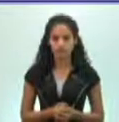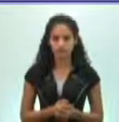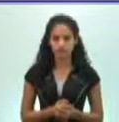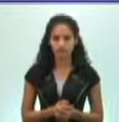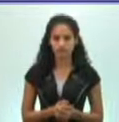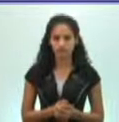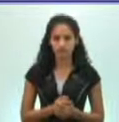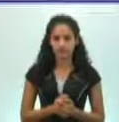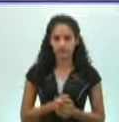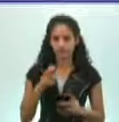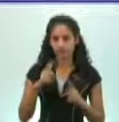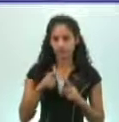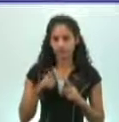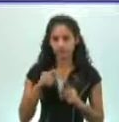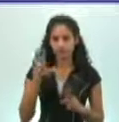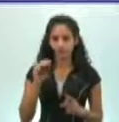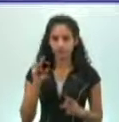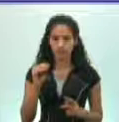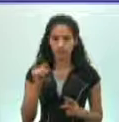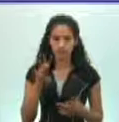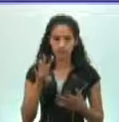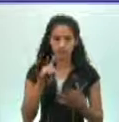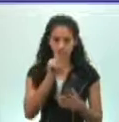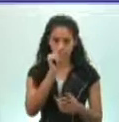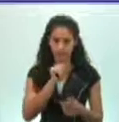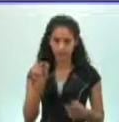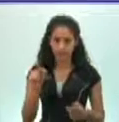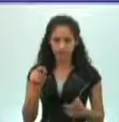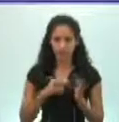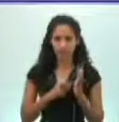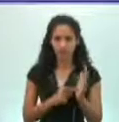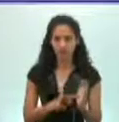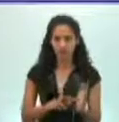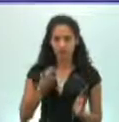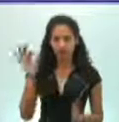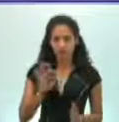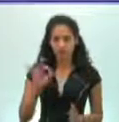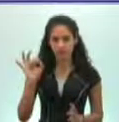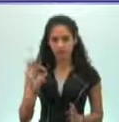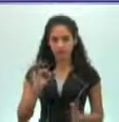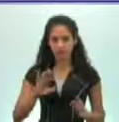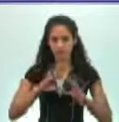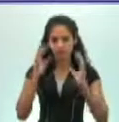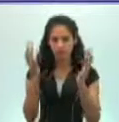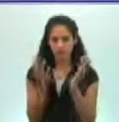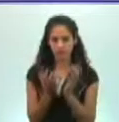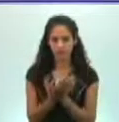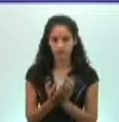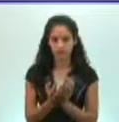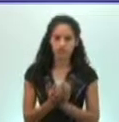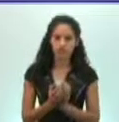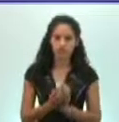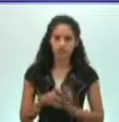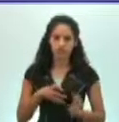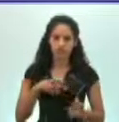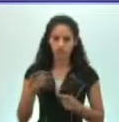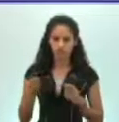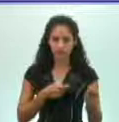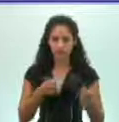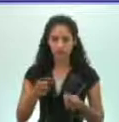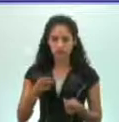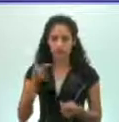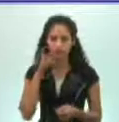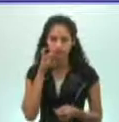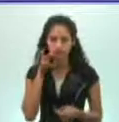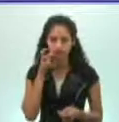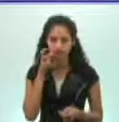La tarea dice: la gráfica muestra en porcentaje el comportamiento a nivel mundial de la exportación de habanos,